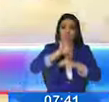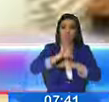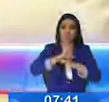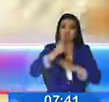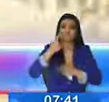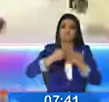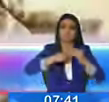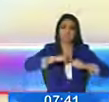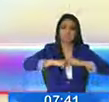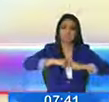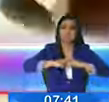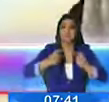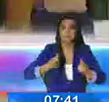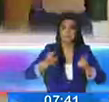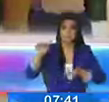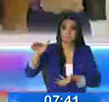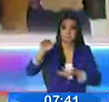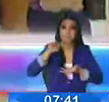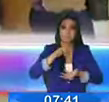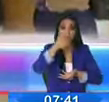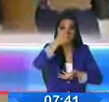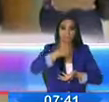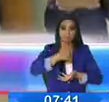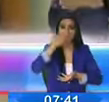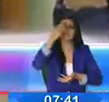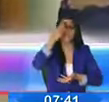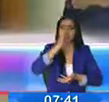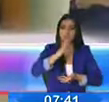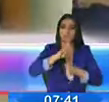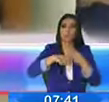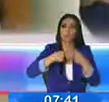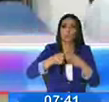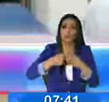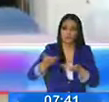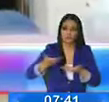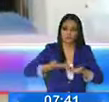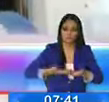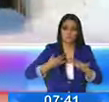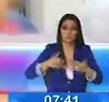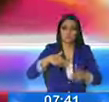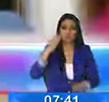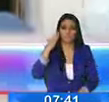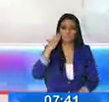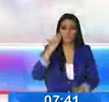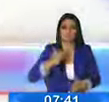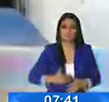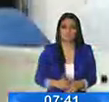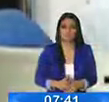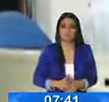trámites de entrega y que el usuario conozca cuando llegue su encargo